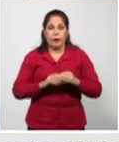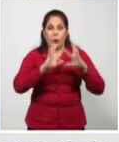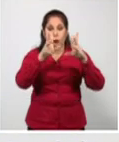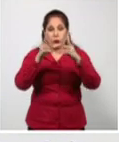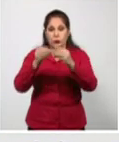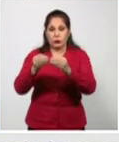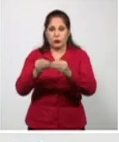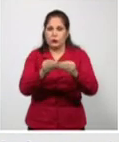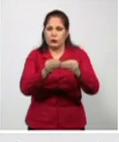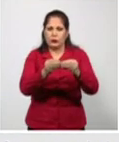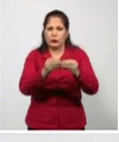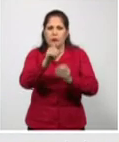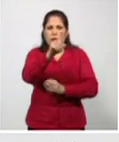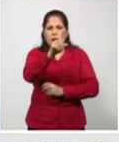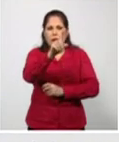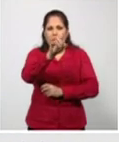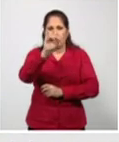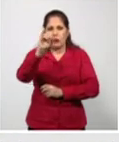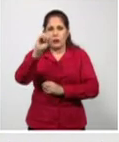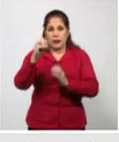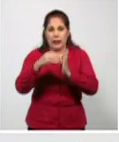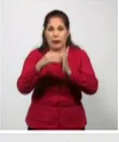de